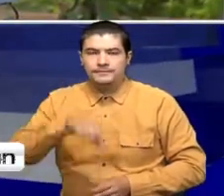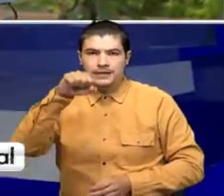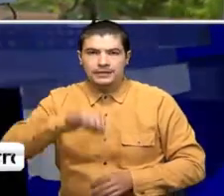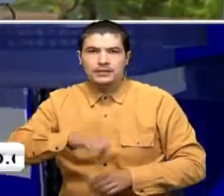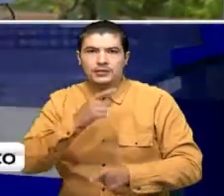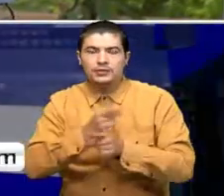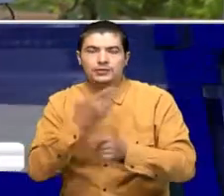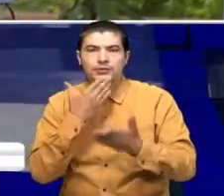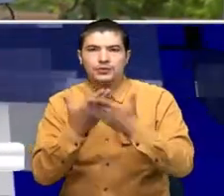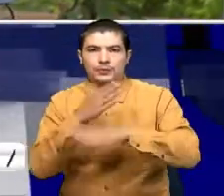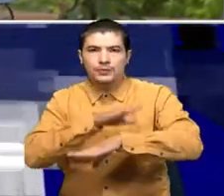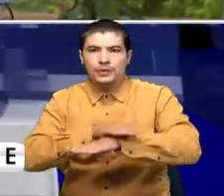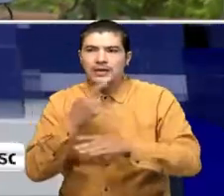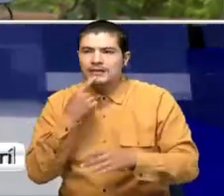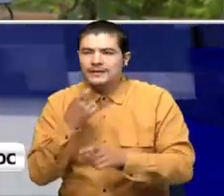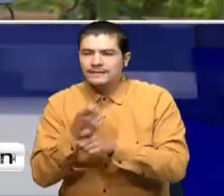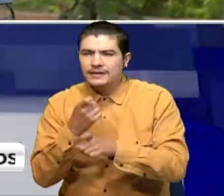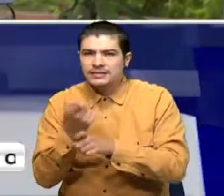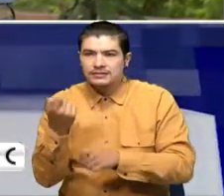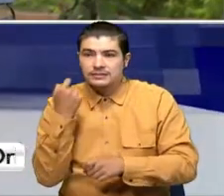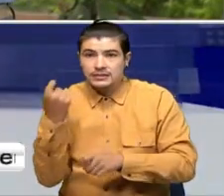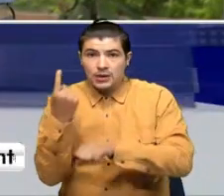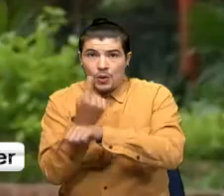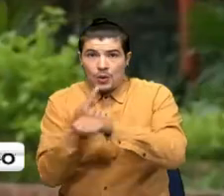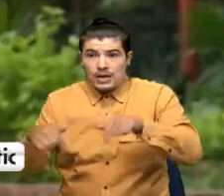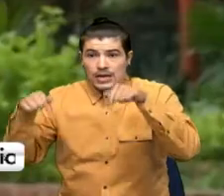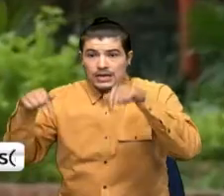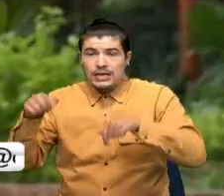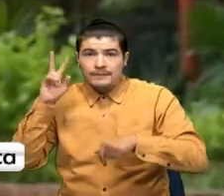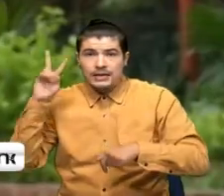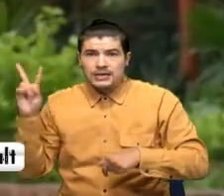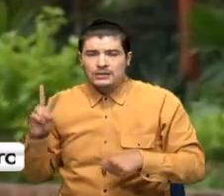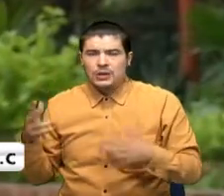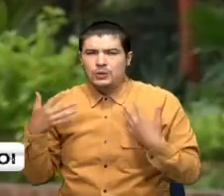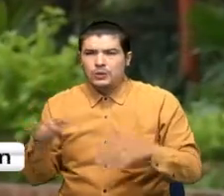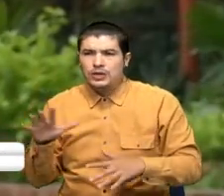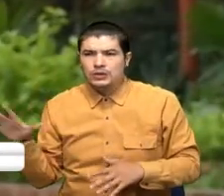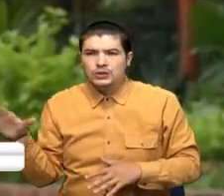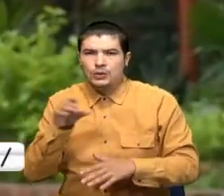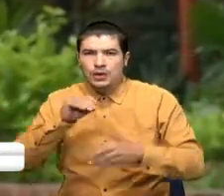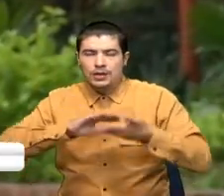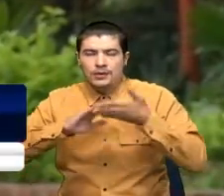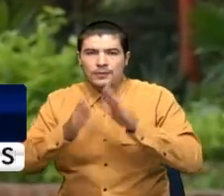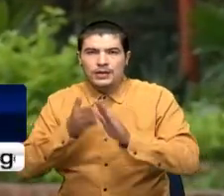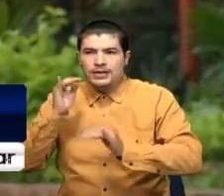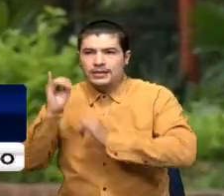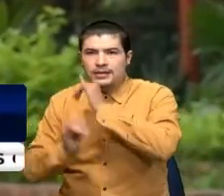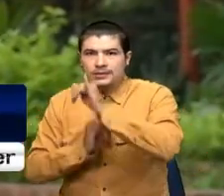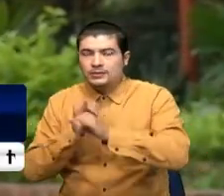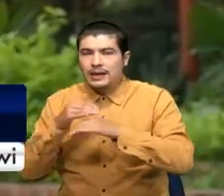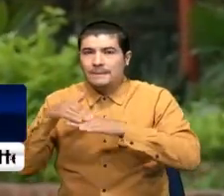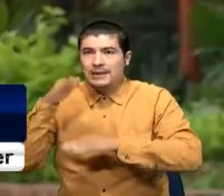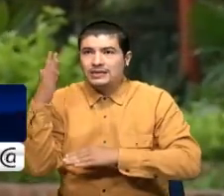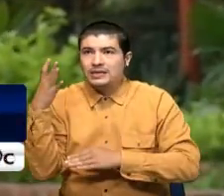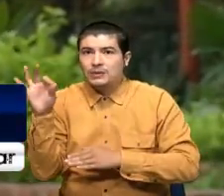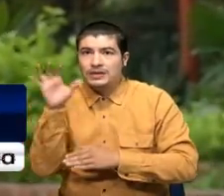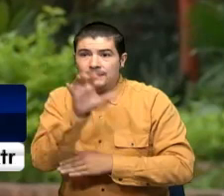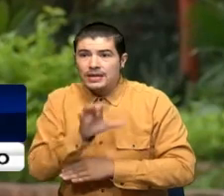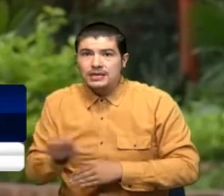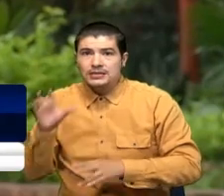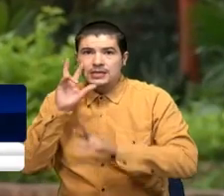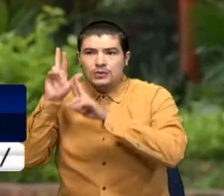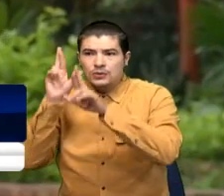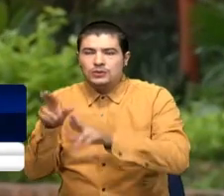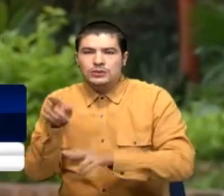Buenas tardes, así es tensionante las últimas horas que han ocurrido en Venezuela. Ya toda la comunidad internacional, especialmente los 50 países que reconocen a Guaidó